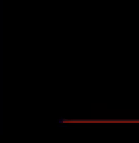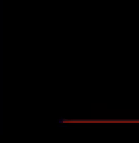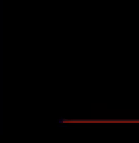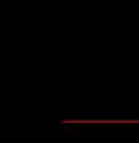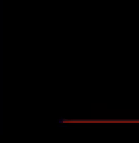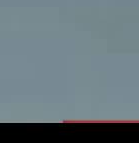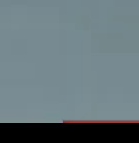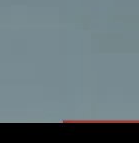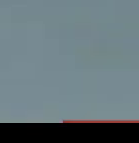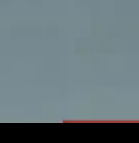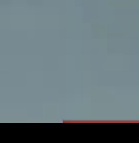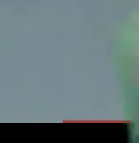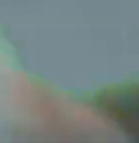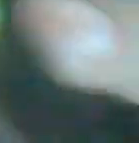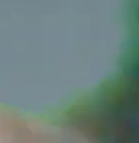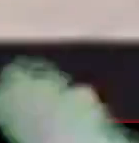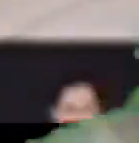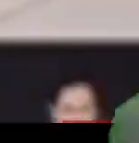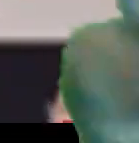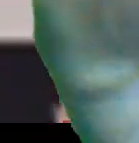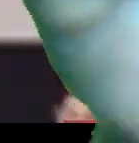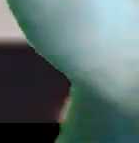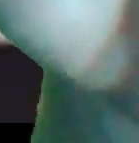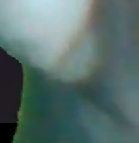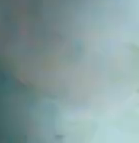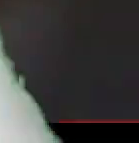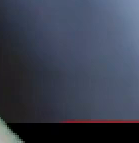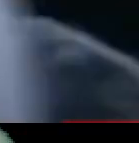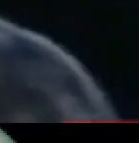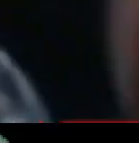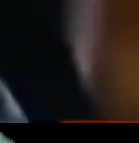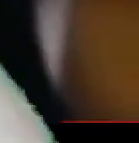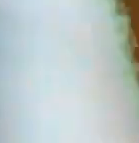vaya, hábitos normales de ser